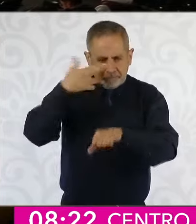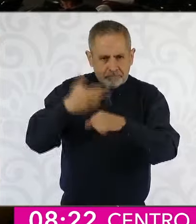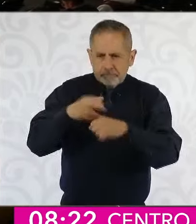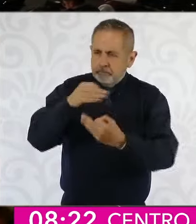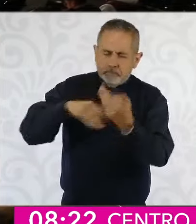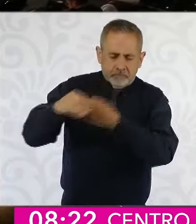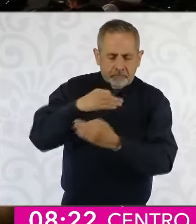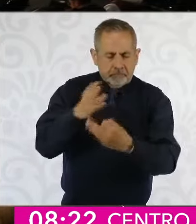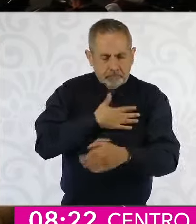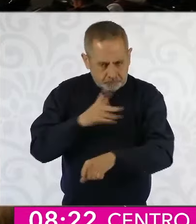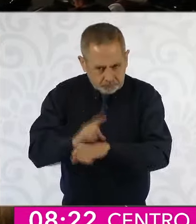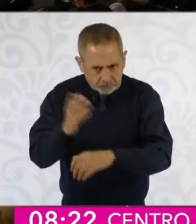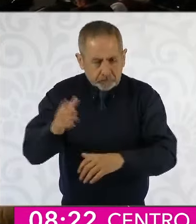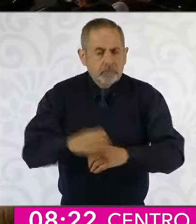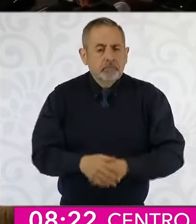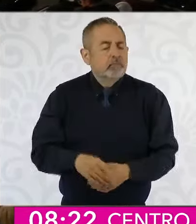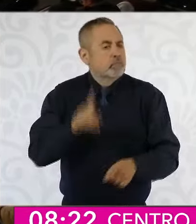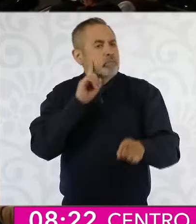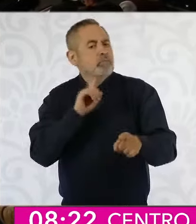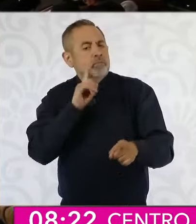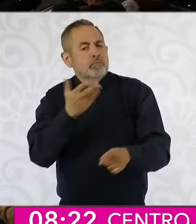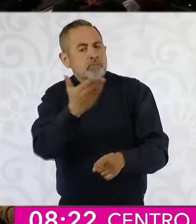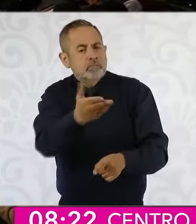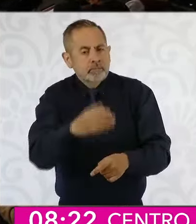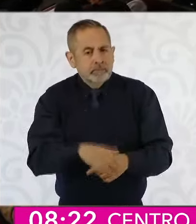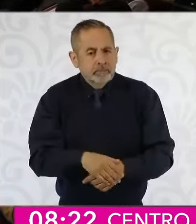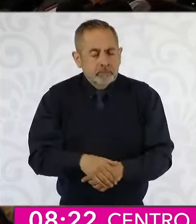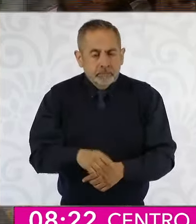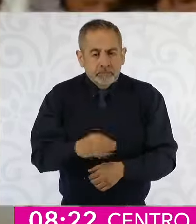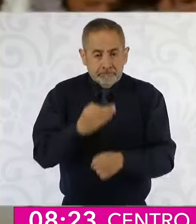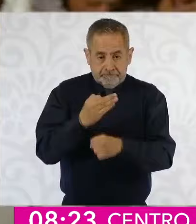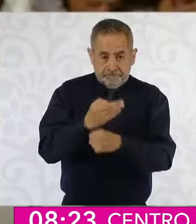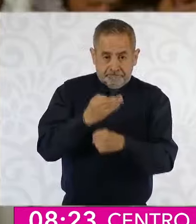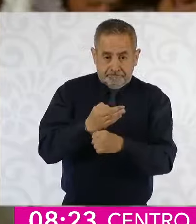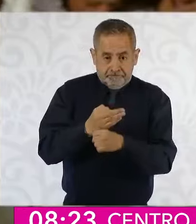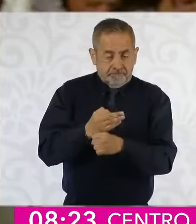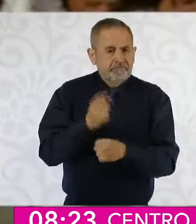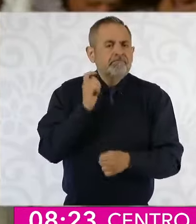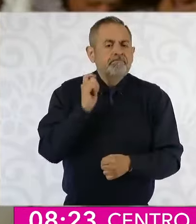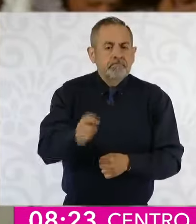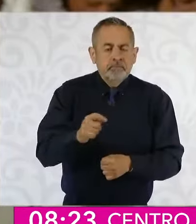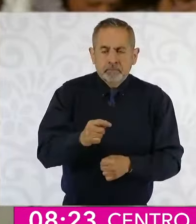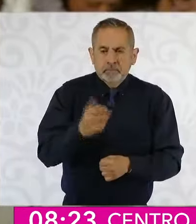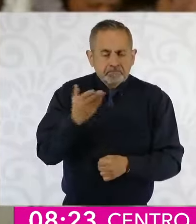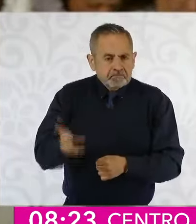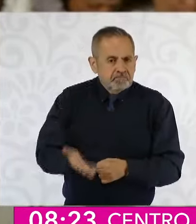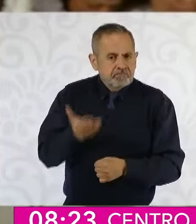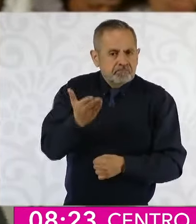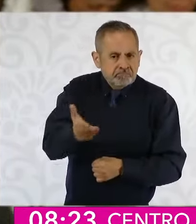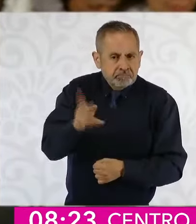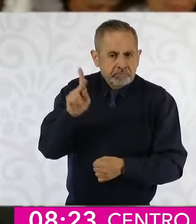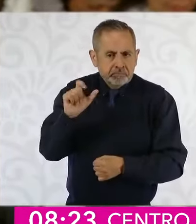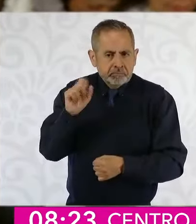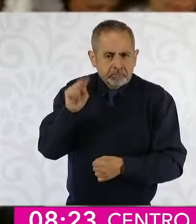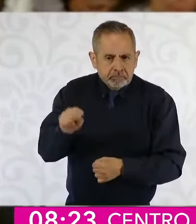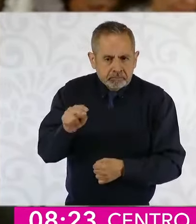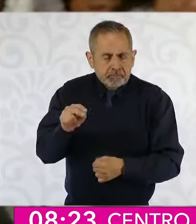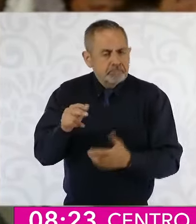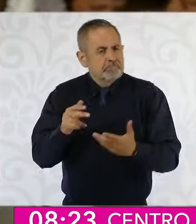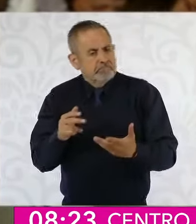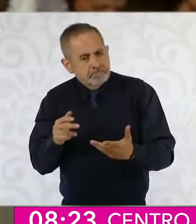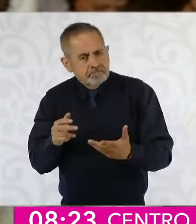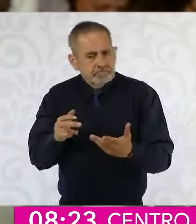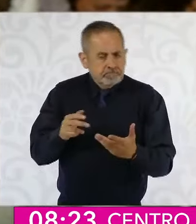y empresarios. Presidenta, de este momento que se está planteando todo esto y en respuesta